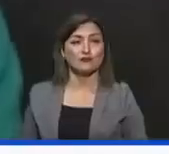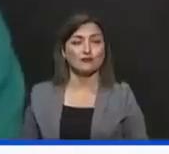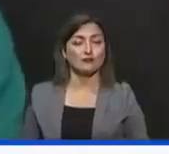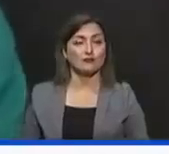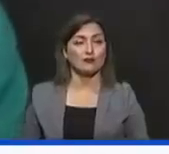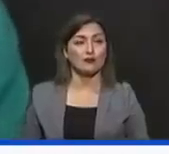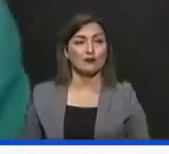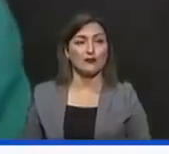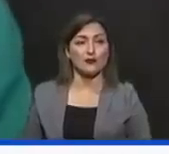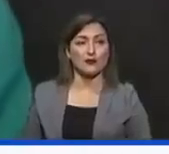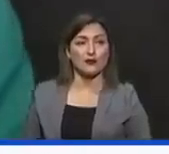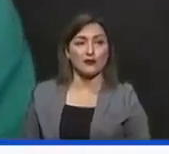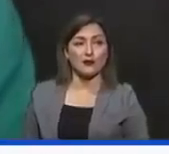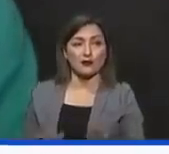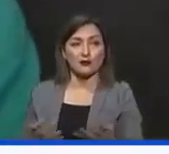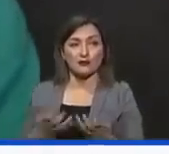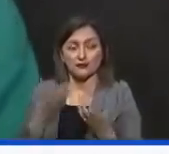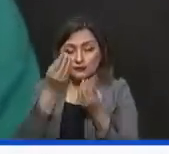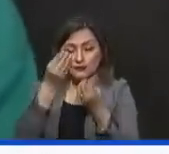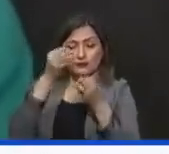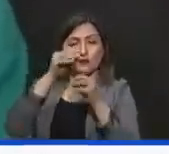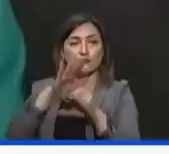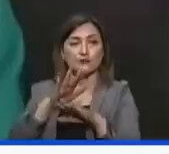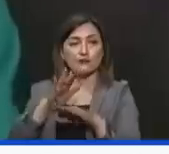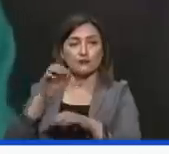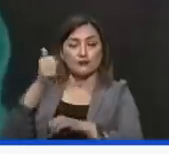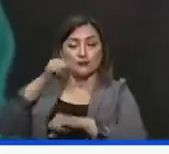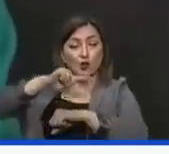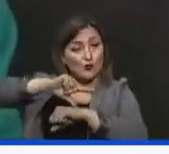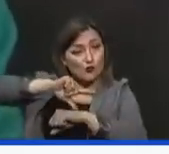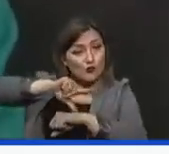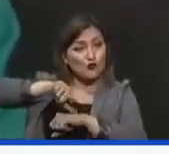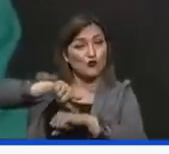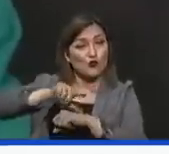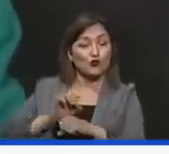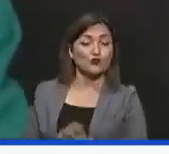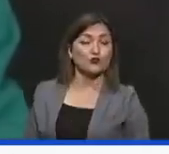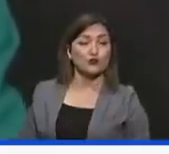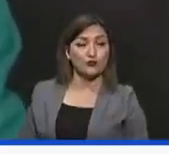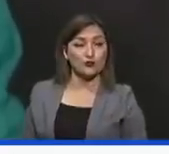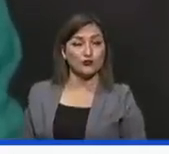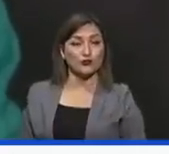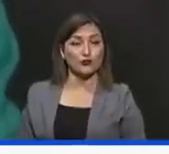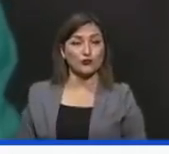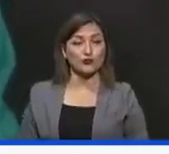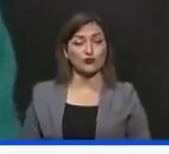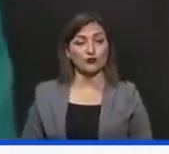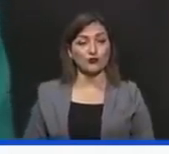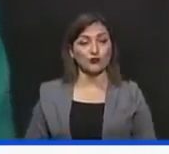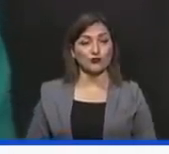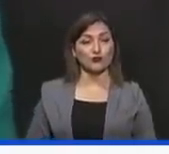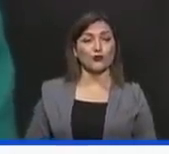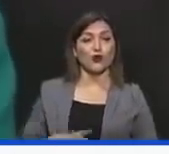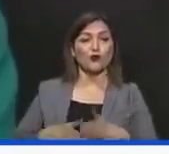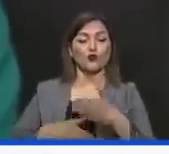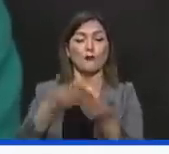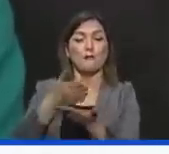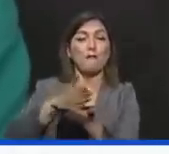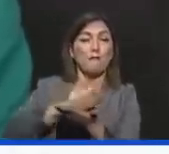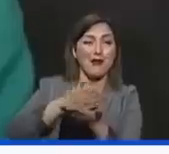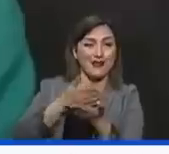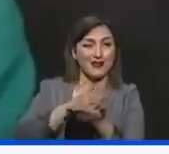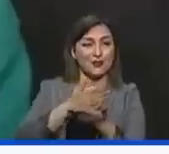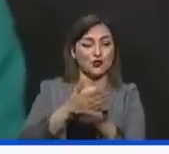considera anunciarles que hace 10 minutos como con los como consecuencia de un proceso de mediación